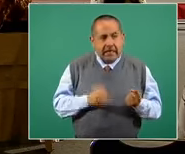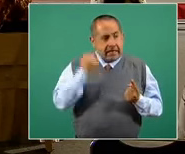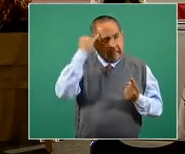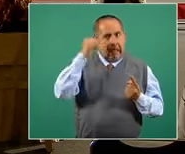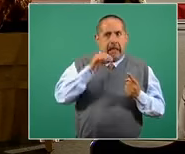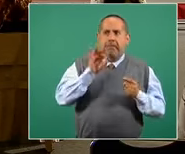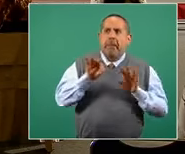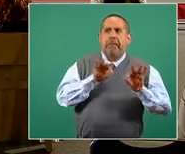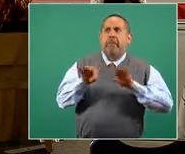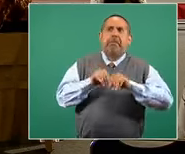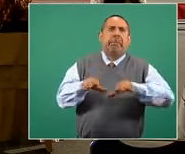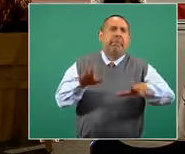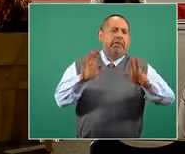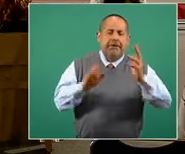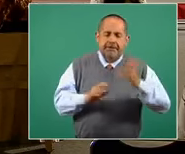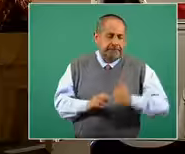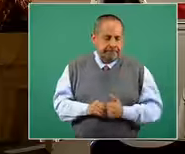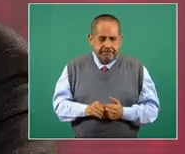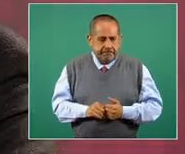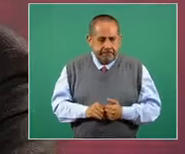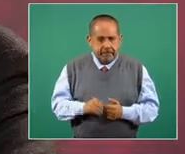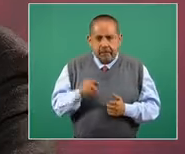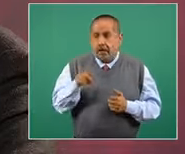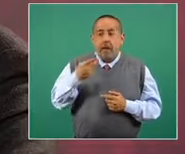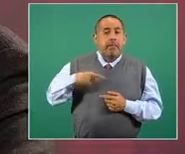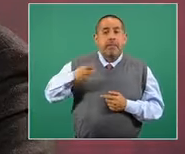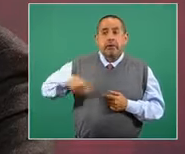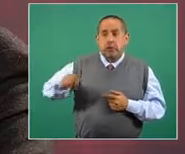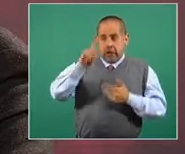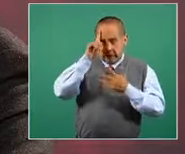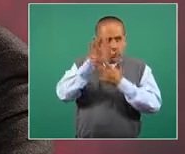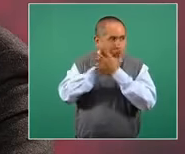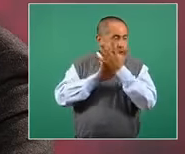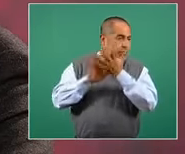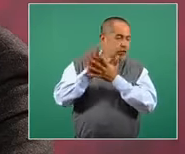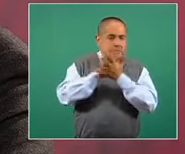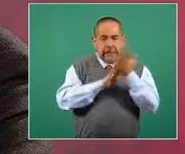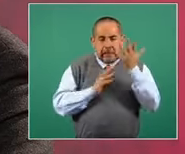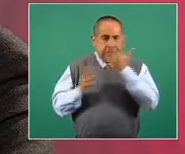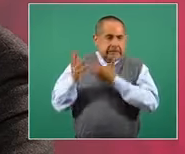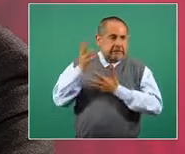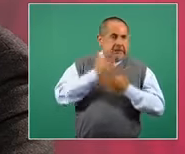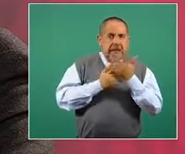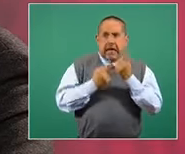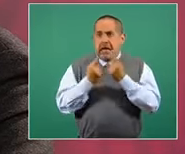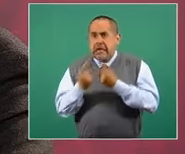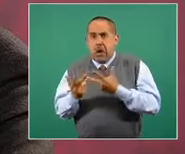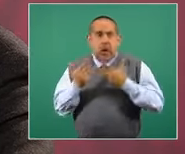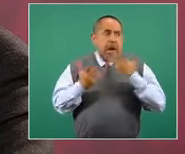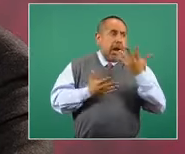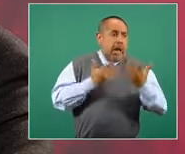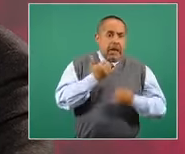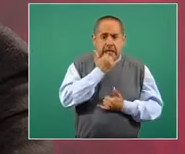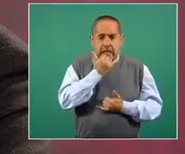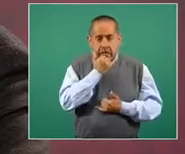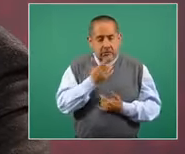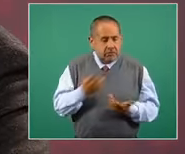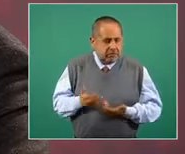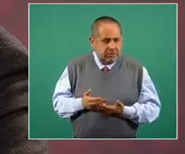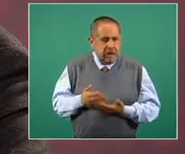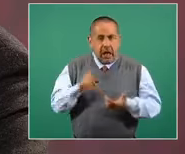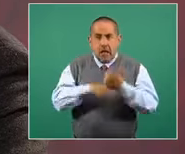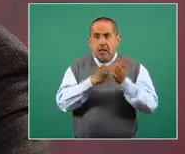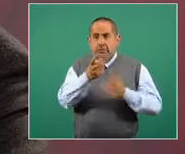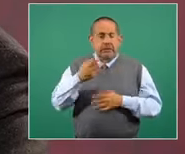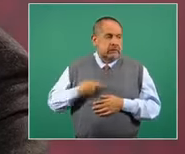original. Y esto puede confundir y ha confundido a personas y a veces ha generado